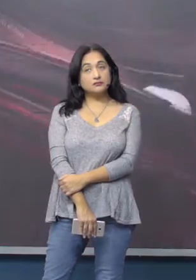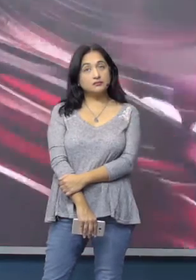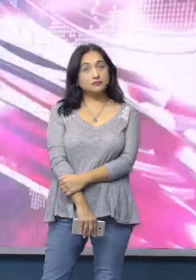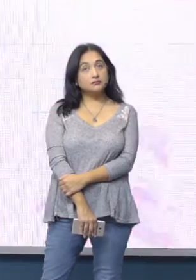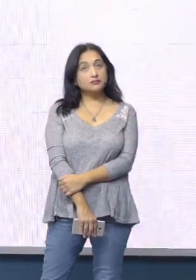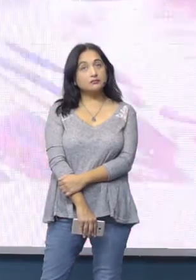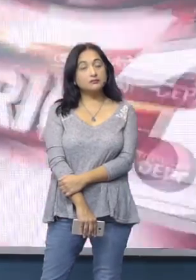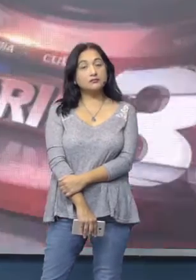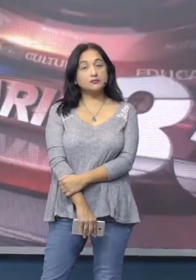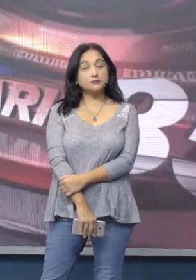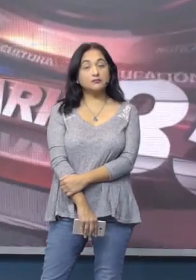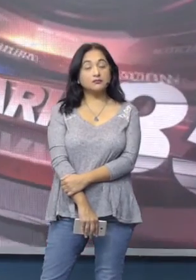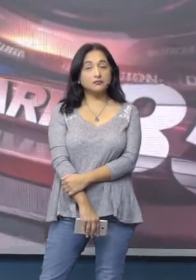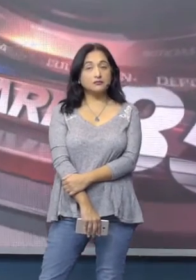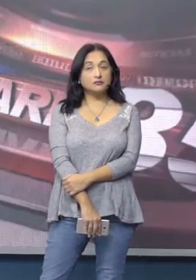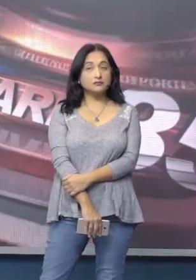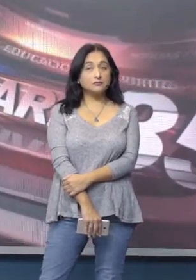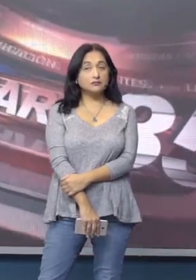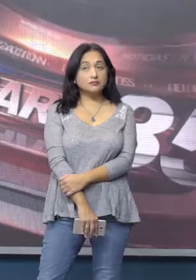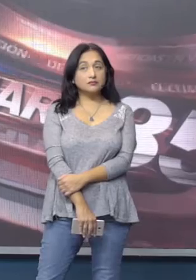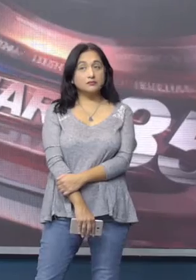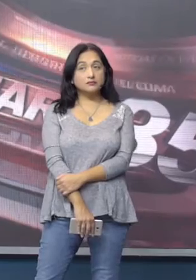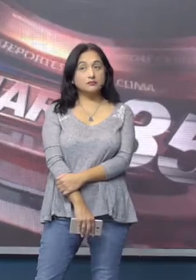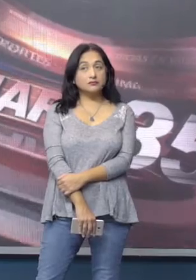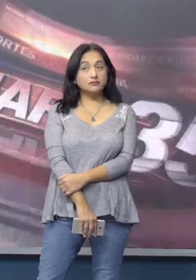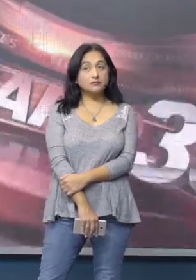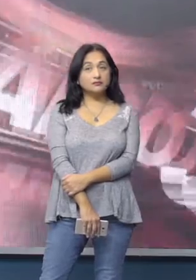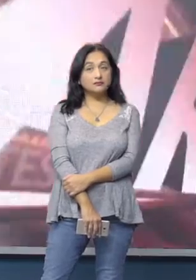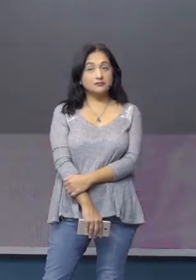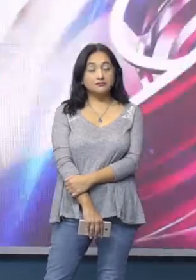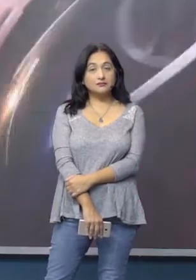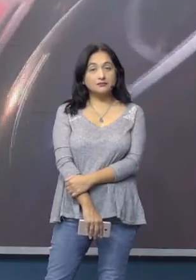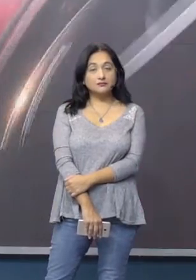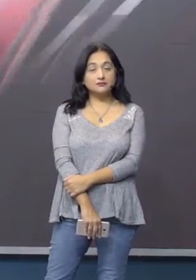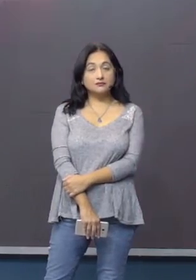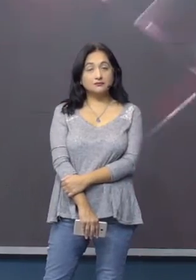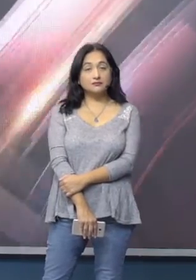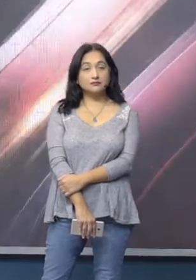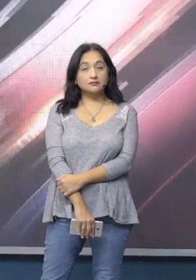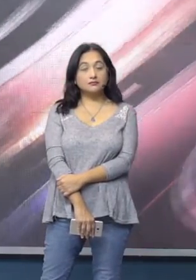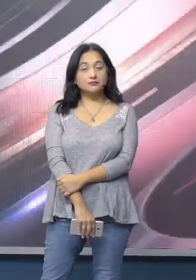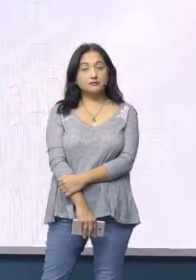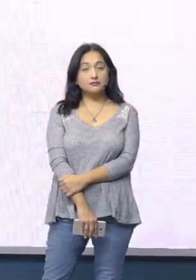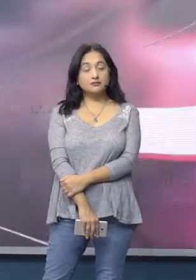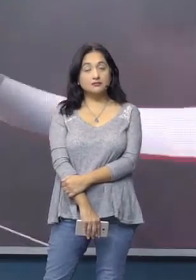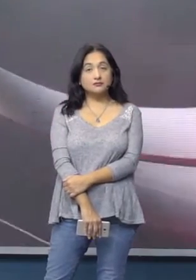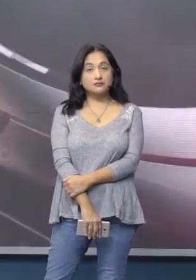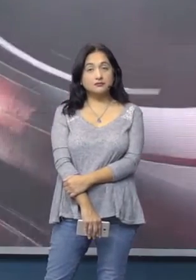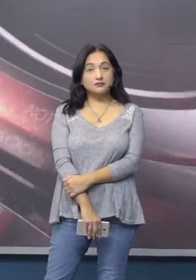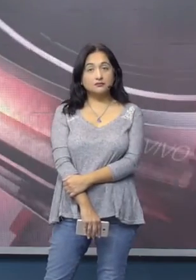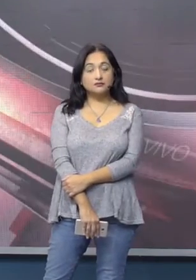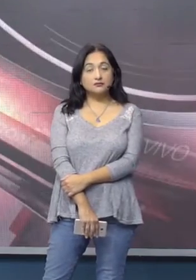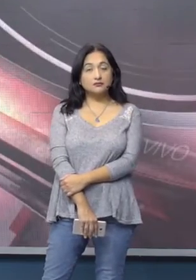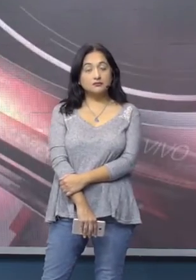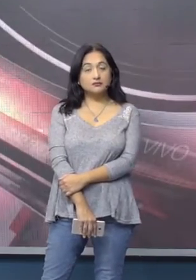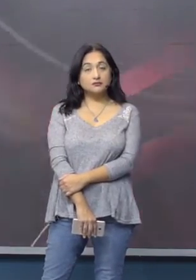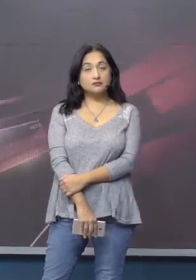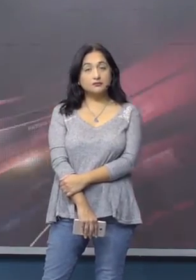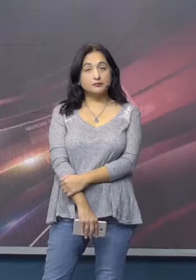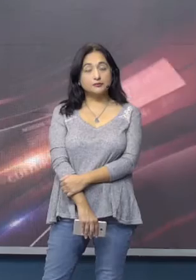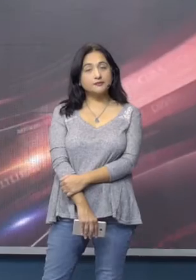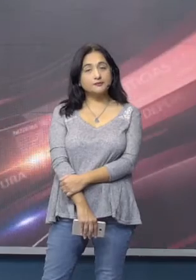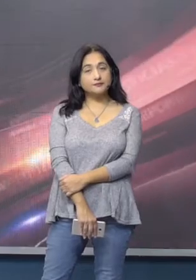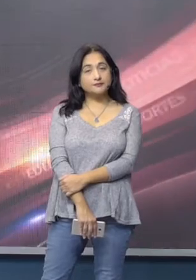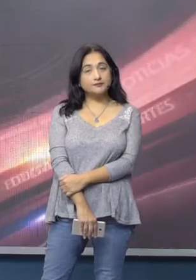presencial. Y en este sentido, la UDA íbamos a aportar algún trabajo que hemos